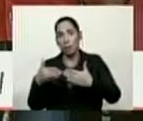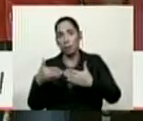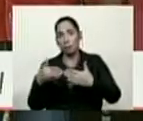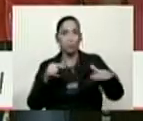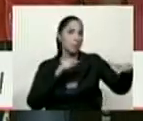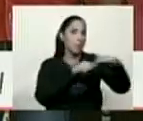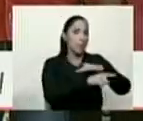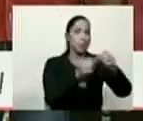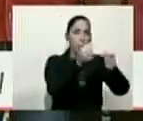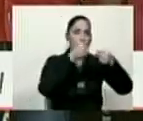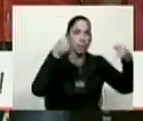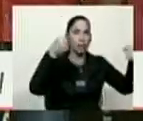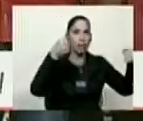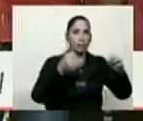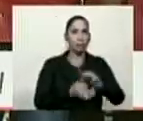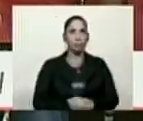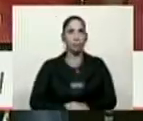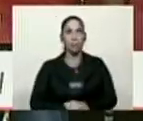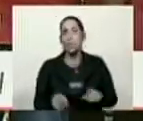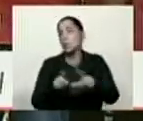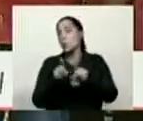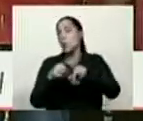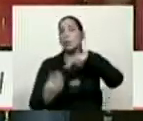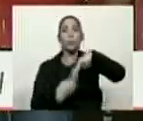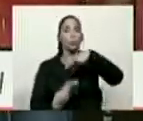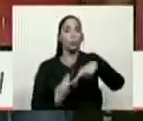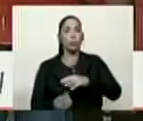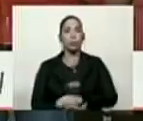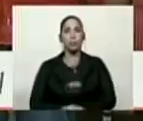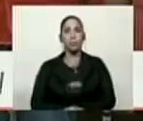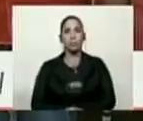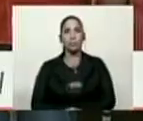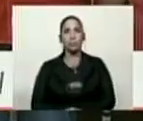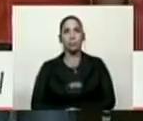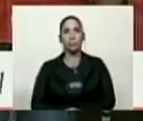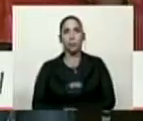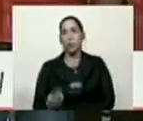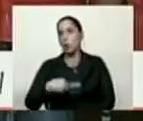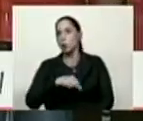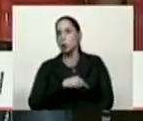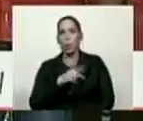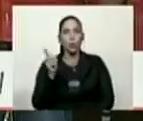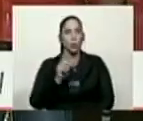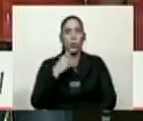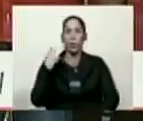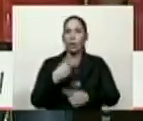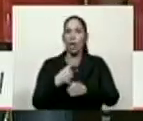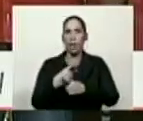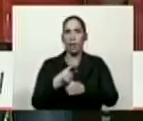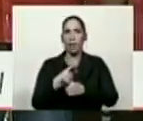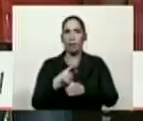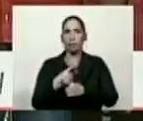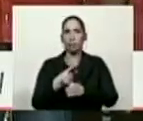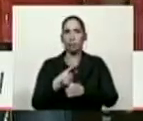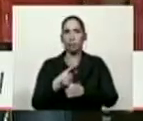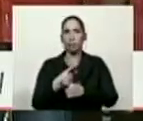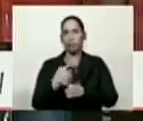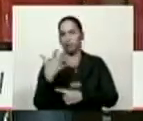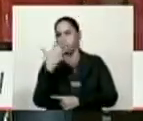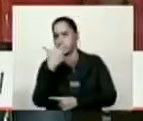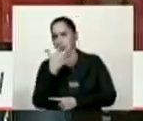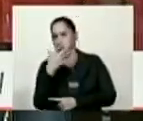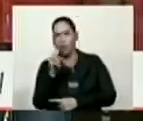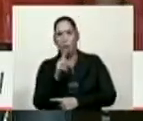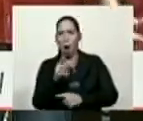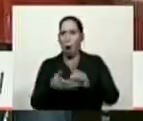ventana. Así somos los revolucionarios y las revolucionarias. A nosotros no nos debe extrañar nada de eso. No, que no me